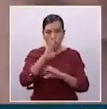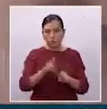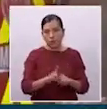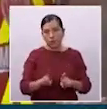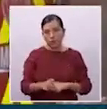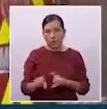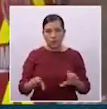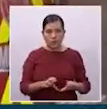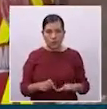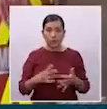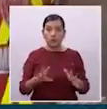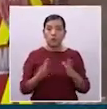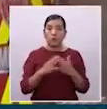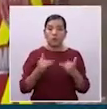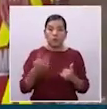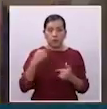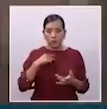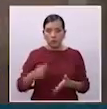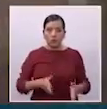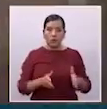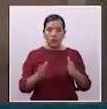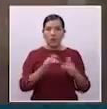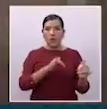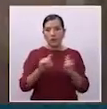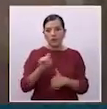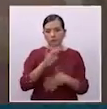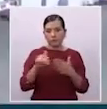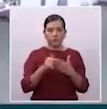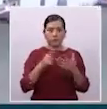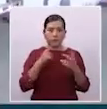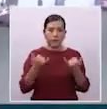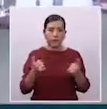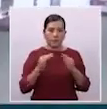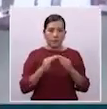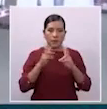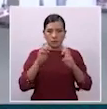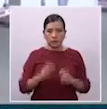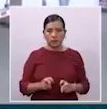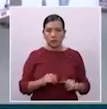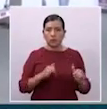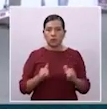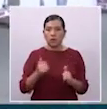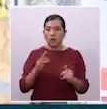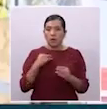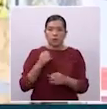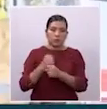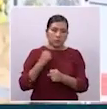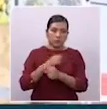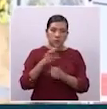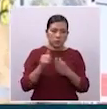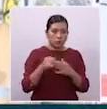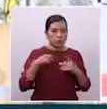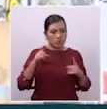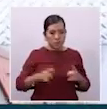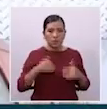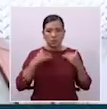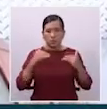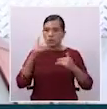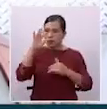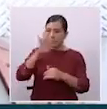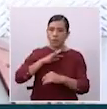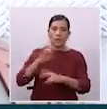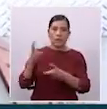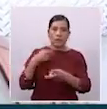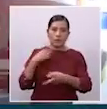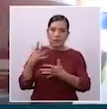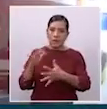documentada, entonces es valedera y así lo ha determinado el Tribunal de Alzada y ha señalado nuevo día y hora para la apelación de medida cautelar y resolución